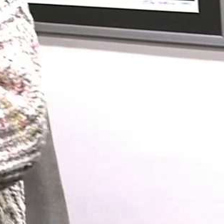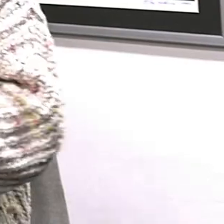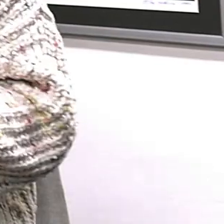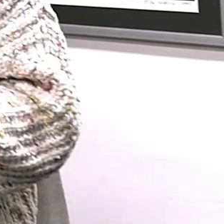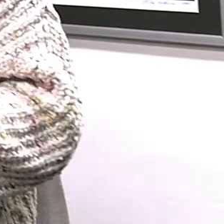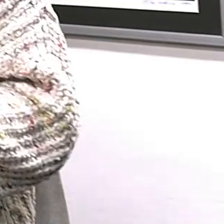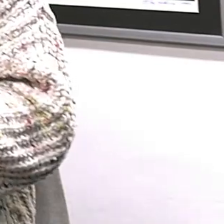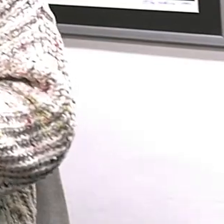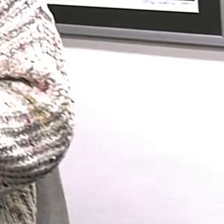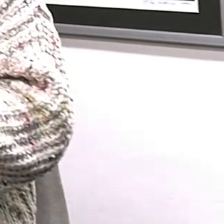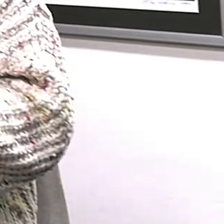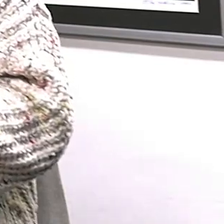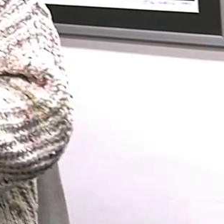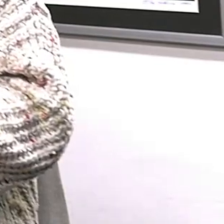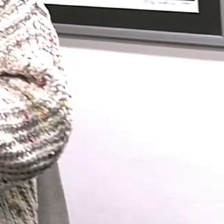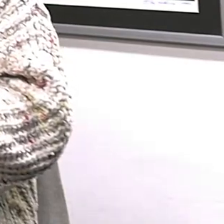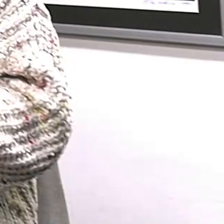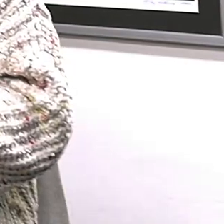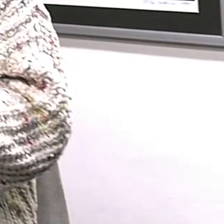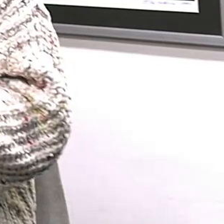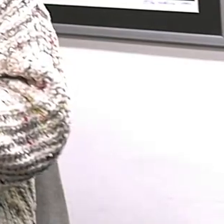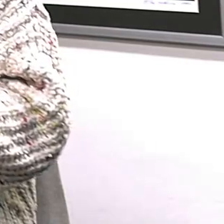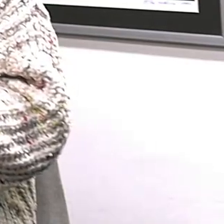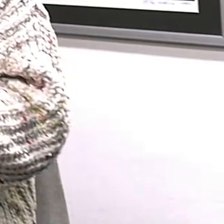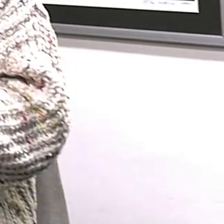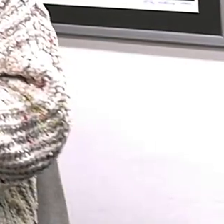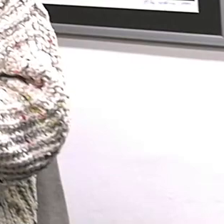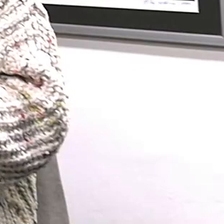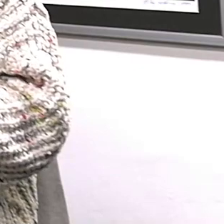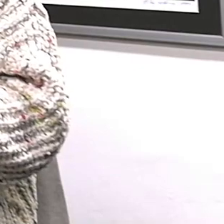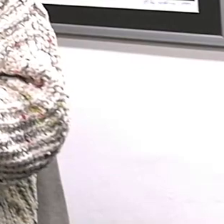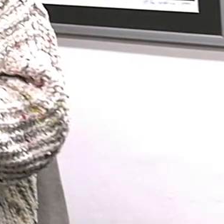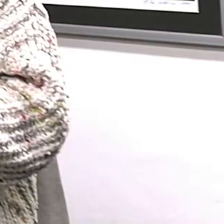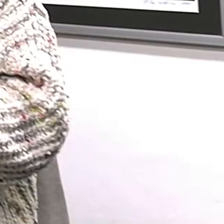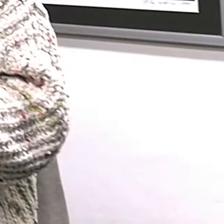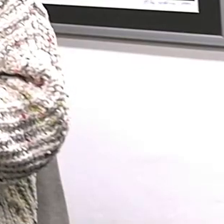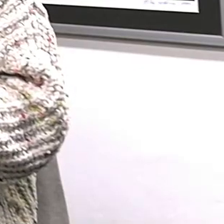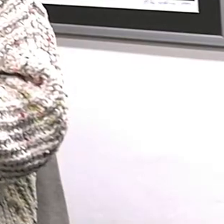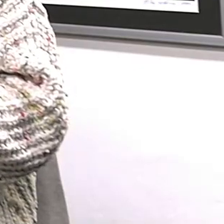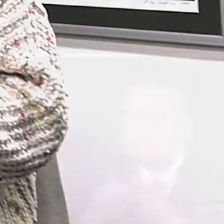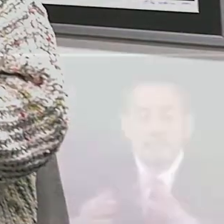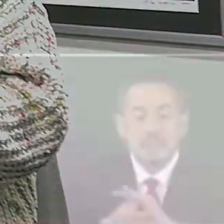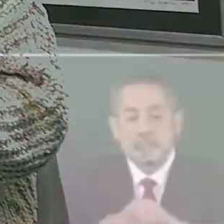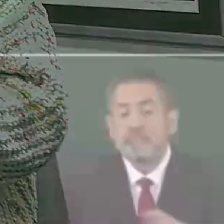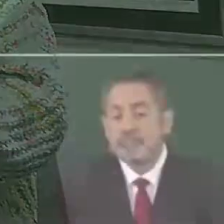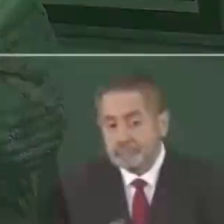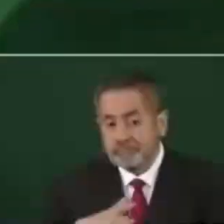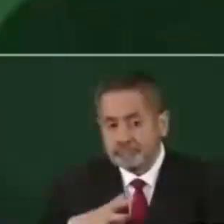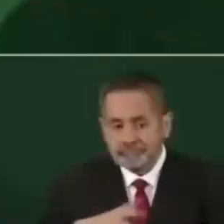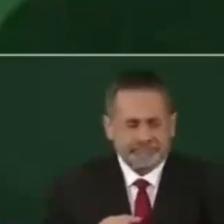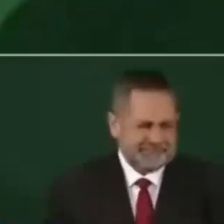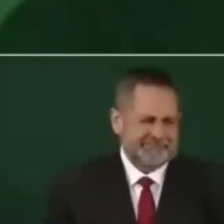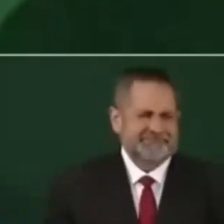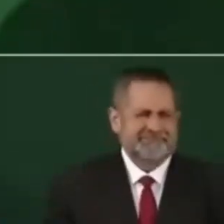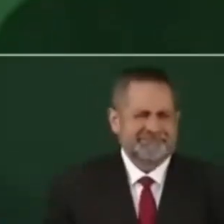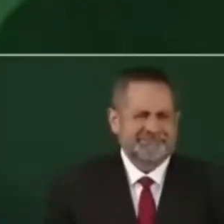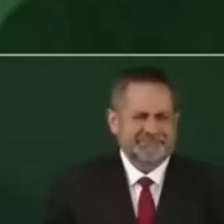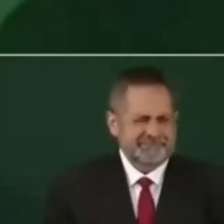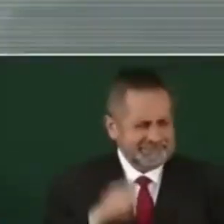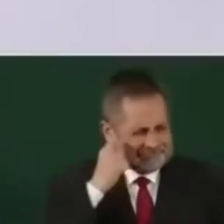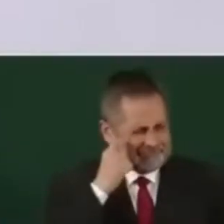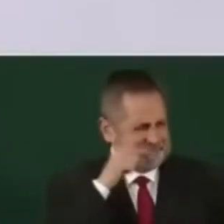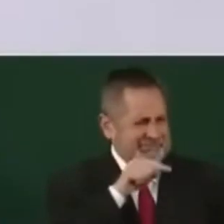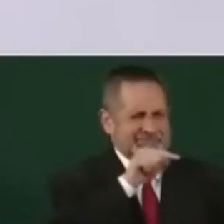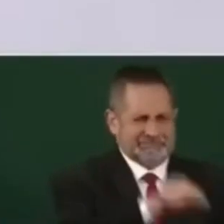sea, en la sede del gobierno de la Ciudad de México, el secretario de la Defensa Nacional, Luis Crescencio Sandoval, aseguró que el origen de la presencia